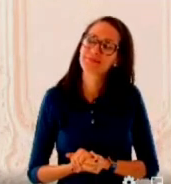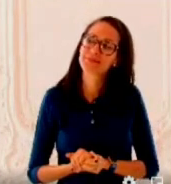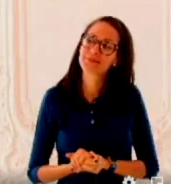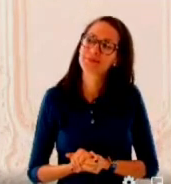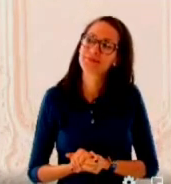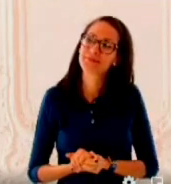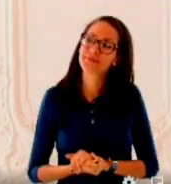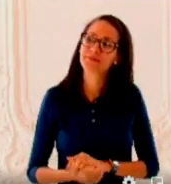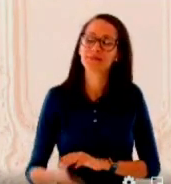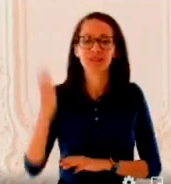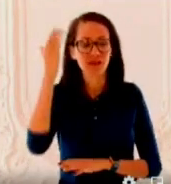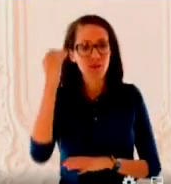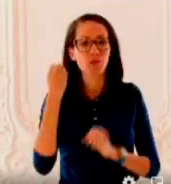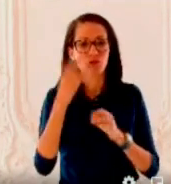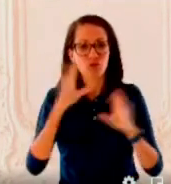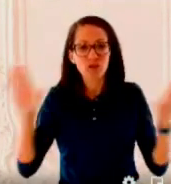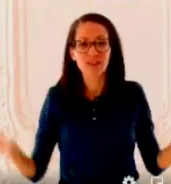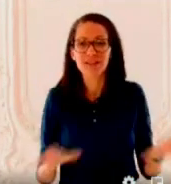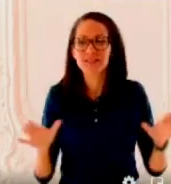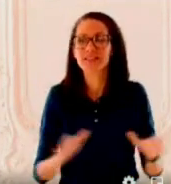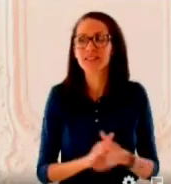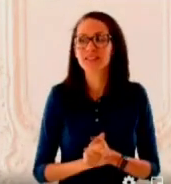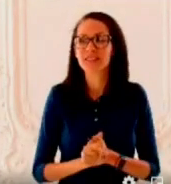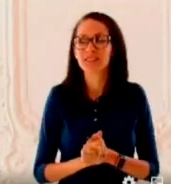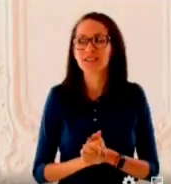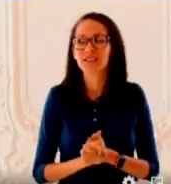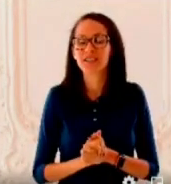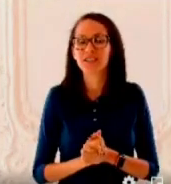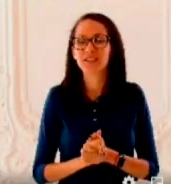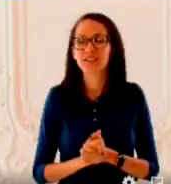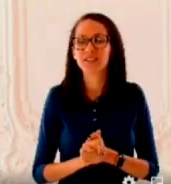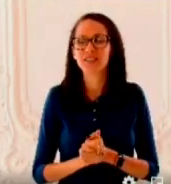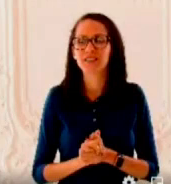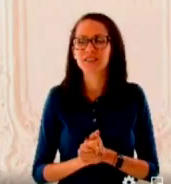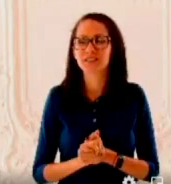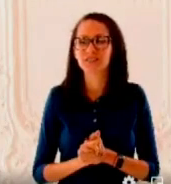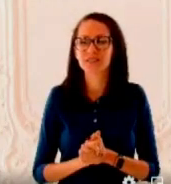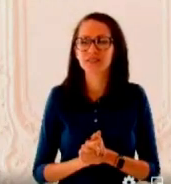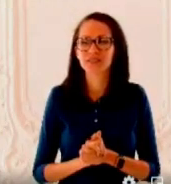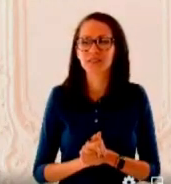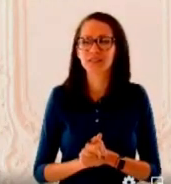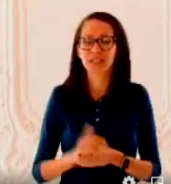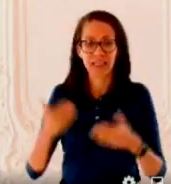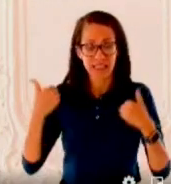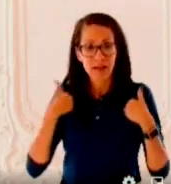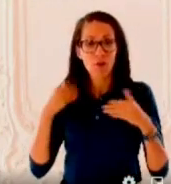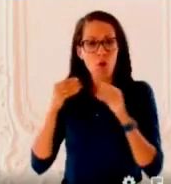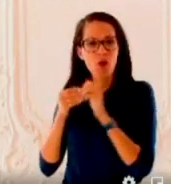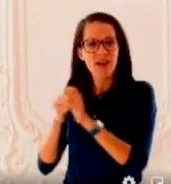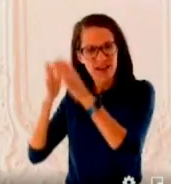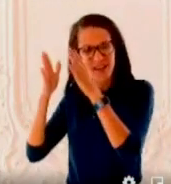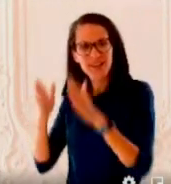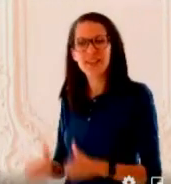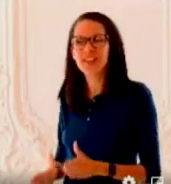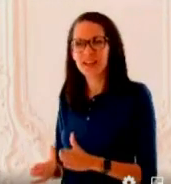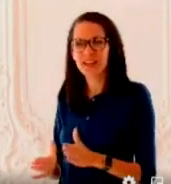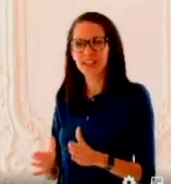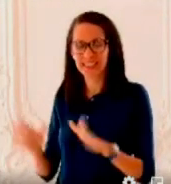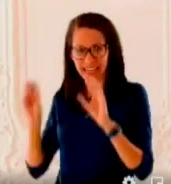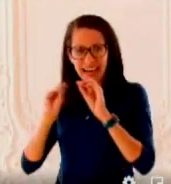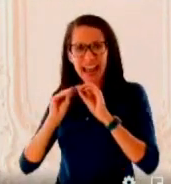Porque hay mucho que hacer. Porque tenemos un líder que está bien